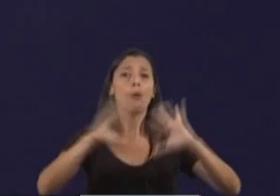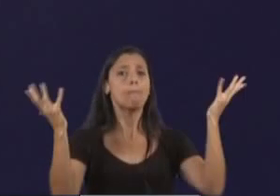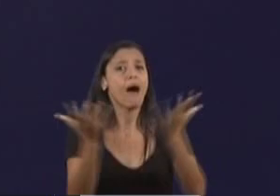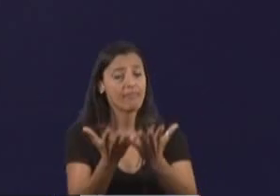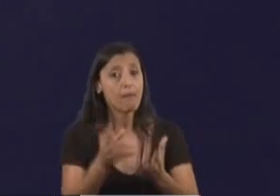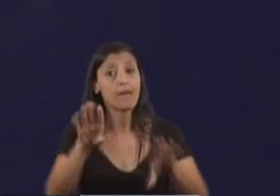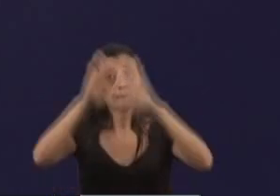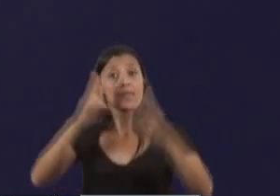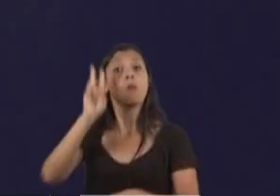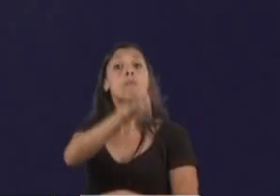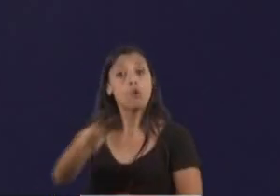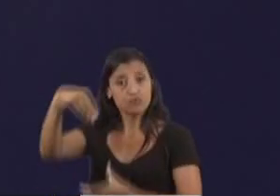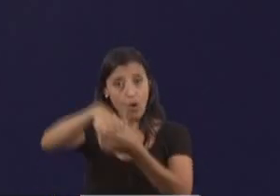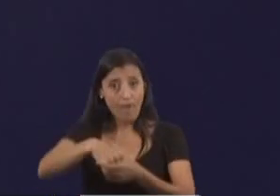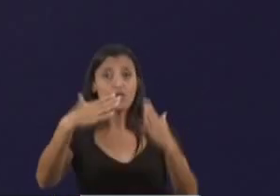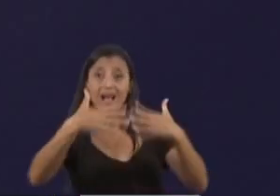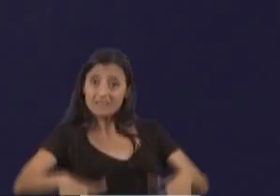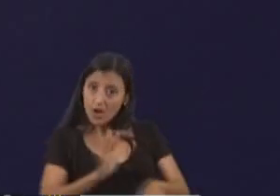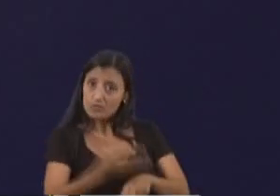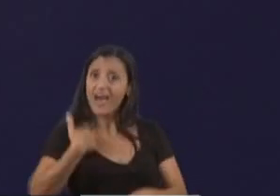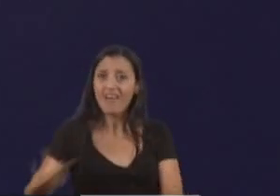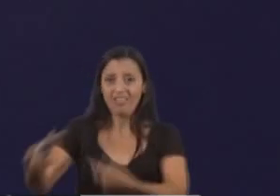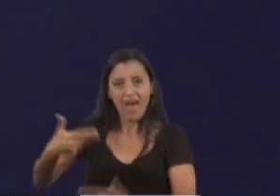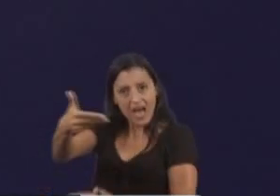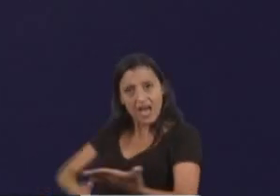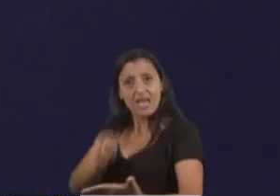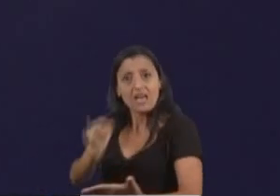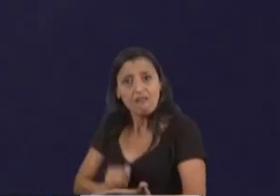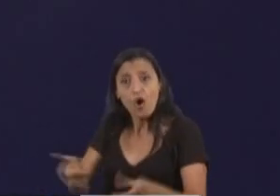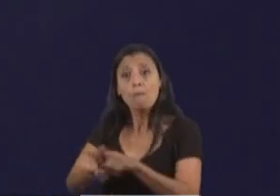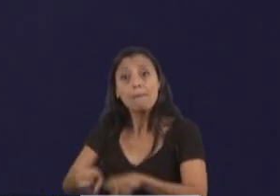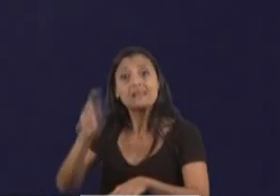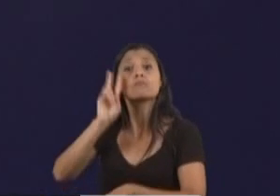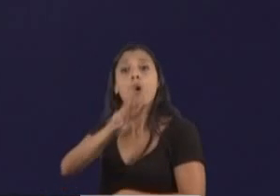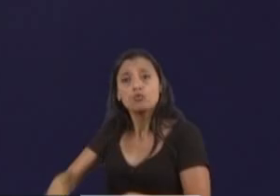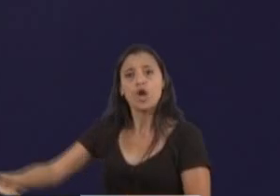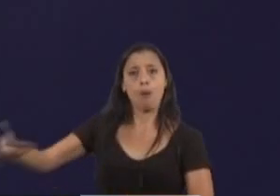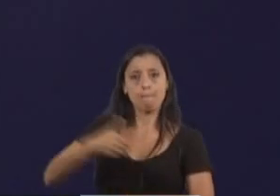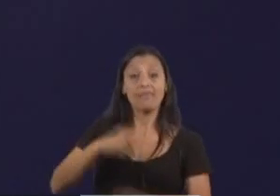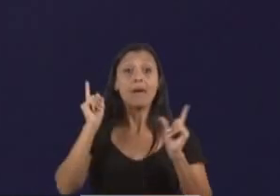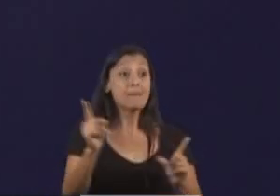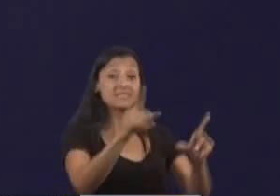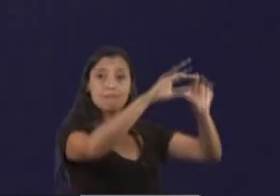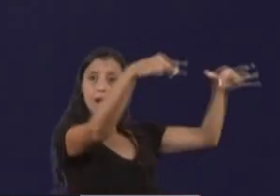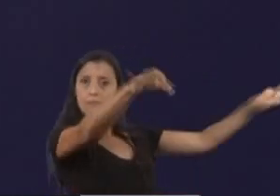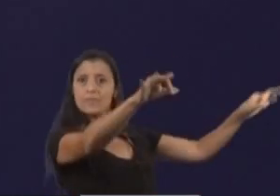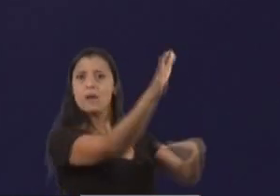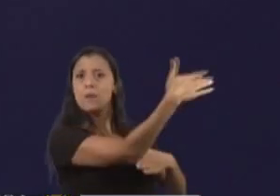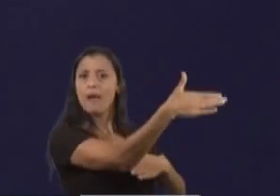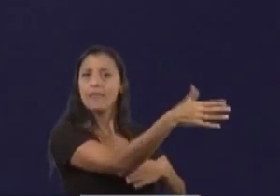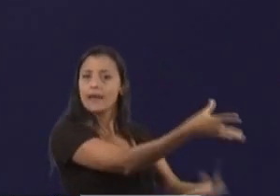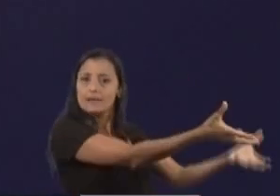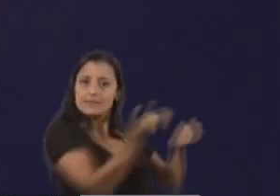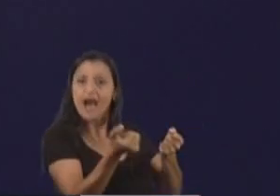el mismo Museo de Casa Rosada que me prepara este informe, solicitó que se ponga a resguardo esa bandera y efectivamente